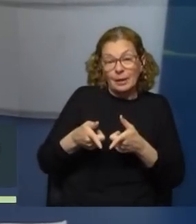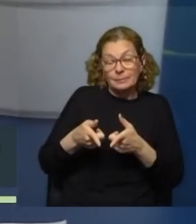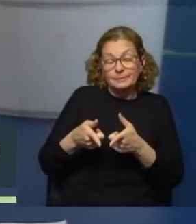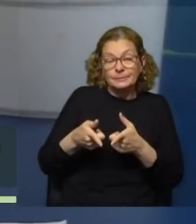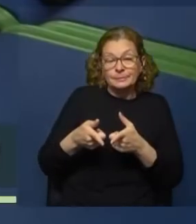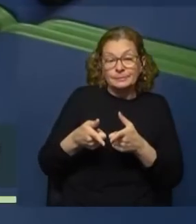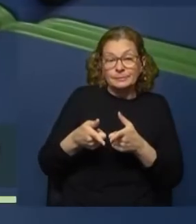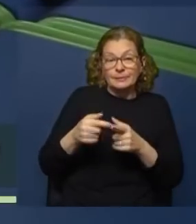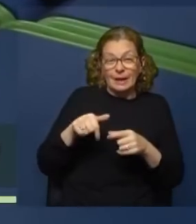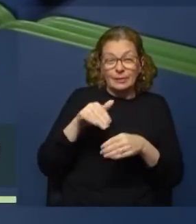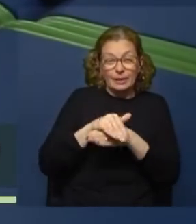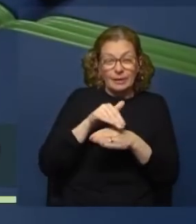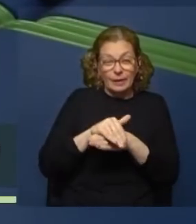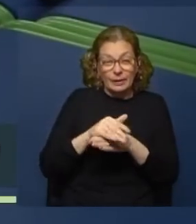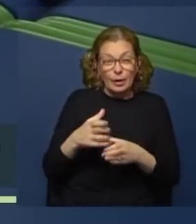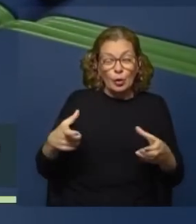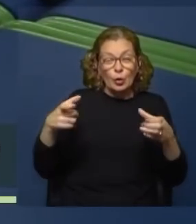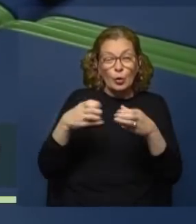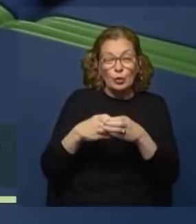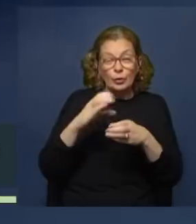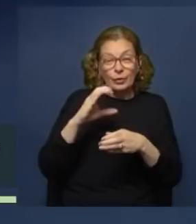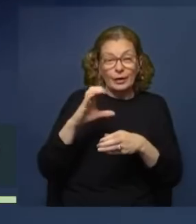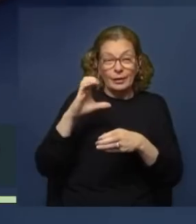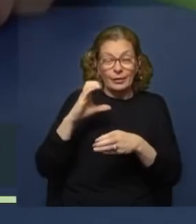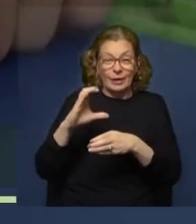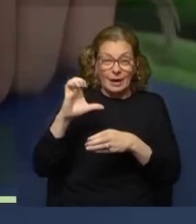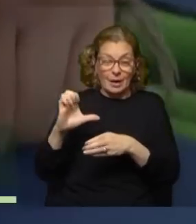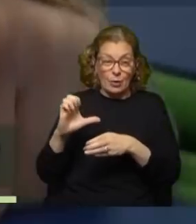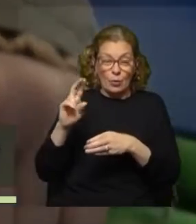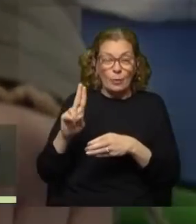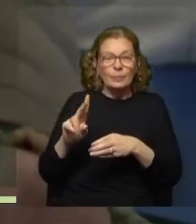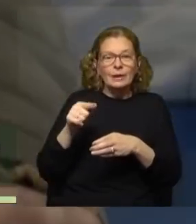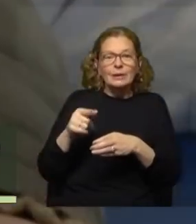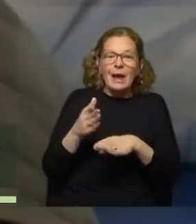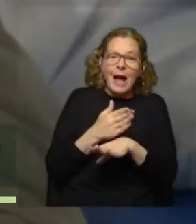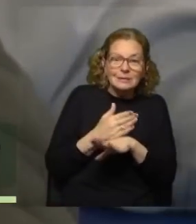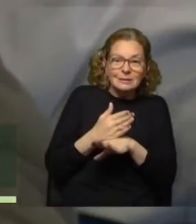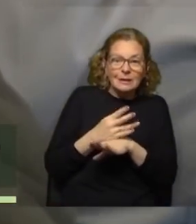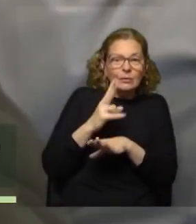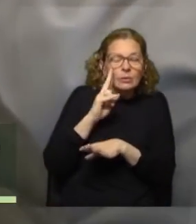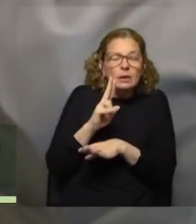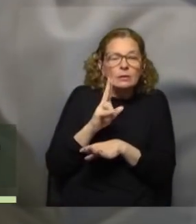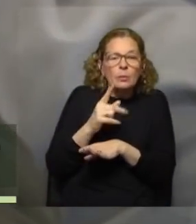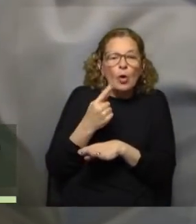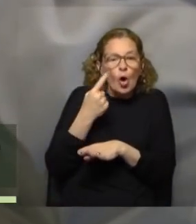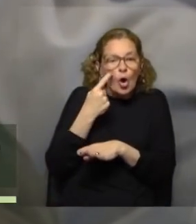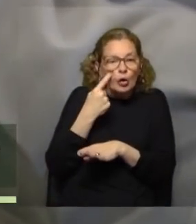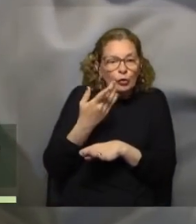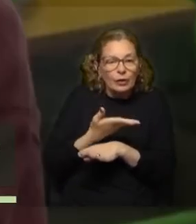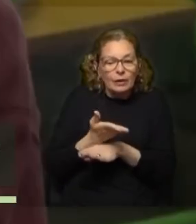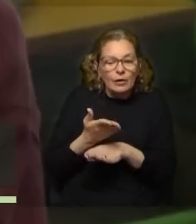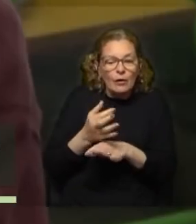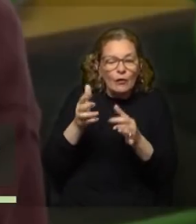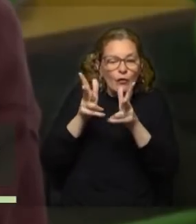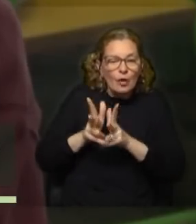esta tarde Hay reunión de este y al desarrollo se tomará conocimiento este